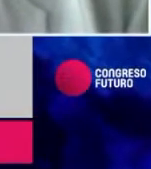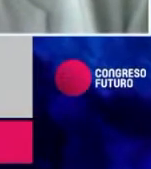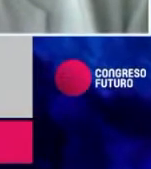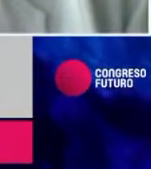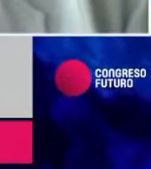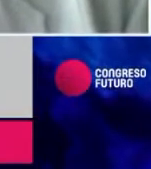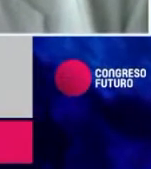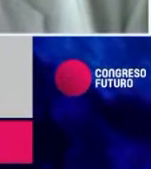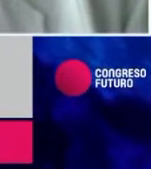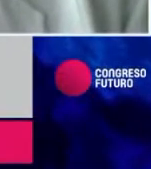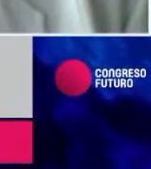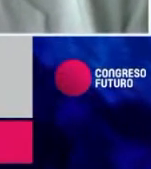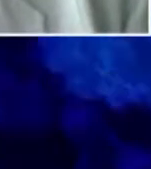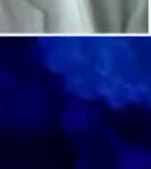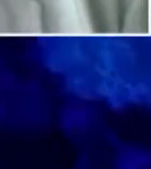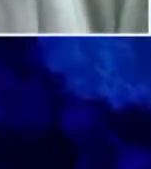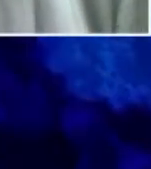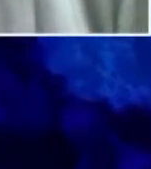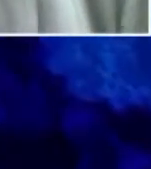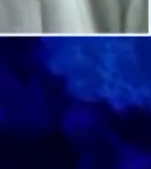aportado a tu...